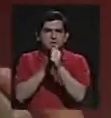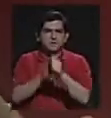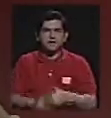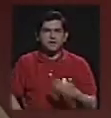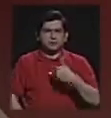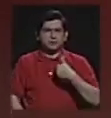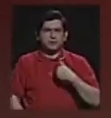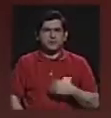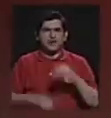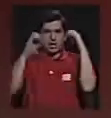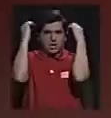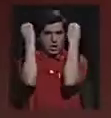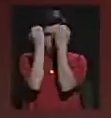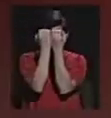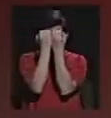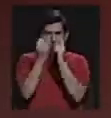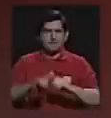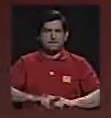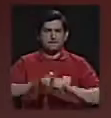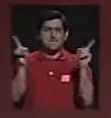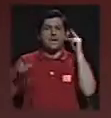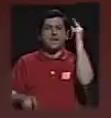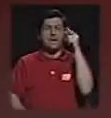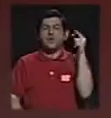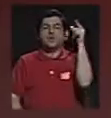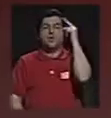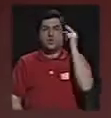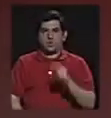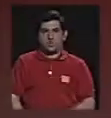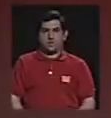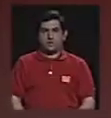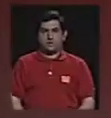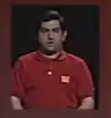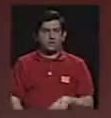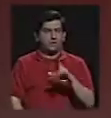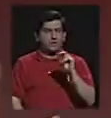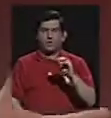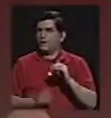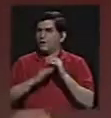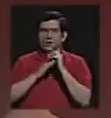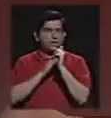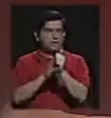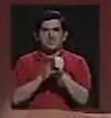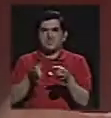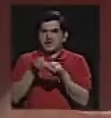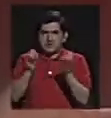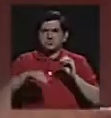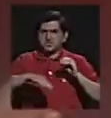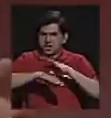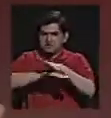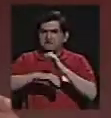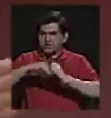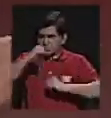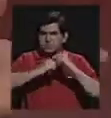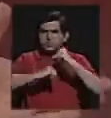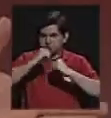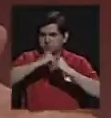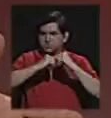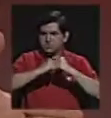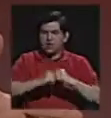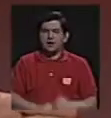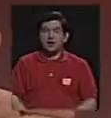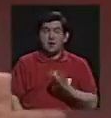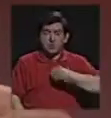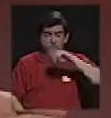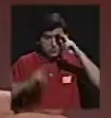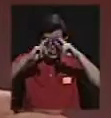sobre todo Tom Solís, pero que obviamente no es un liderazgo que no tenga efectos en la estructura, ¿verdad? Si